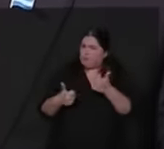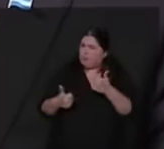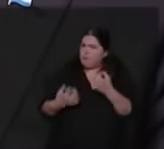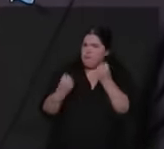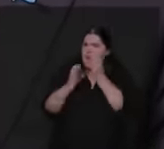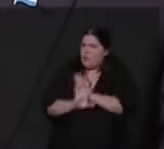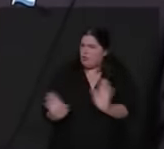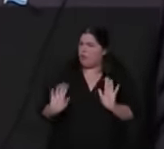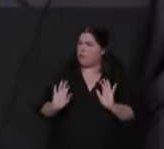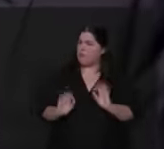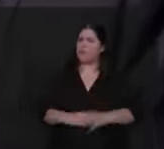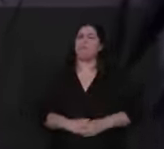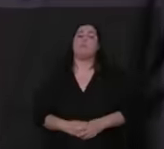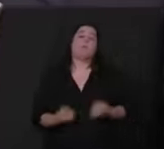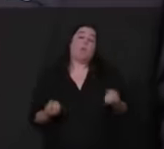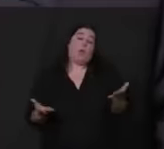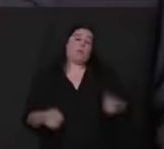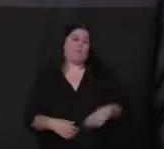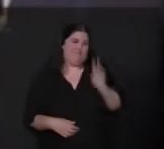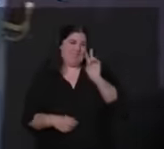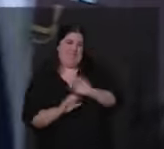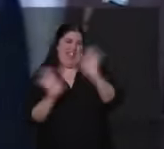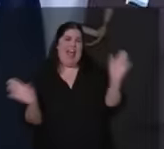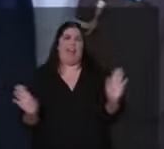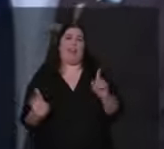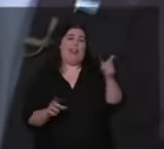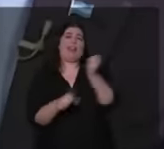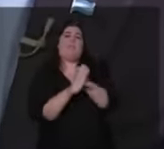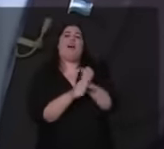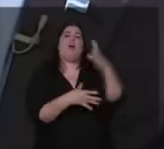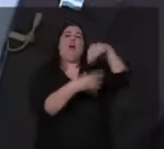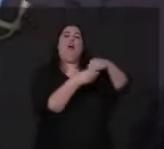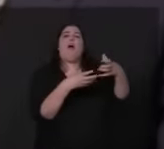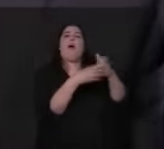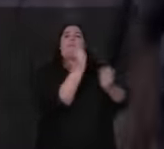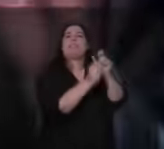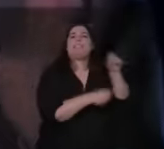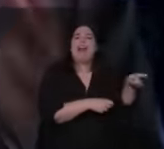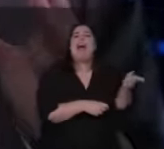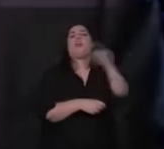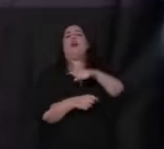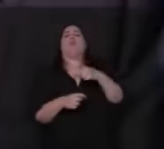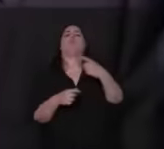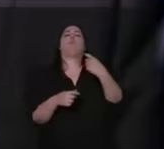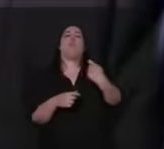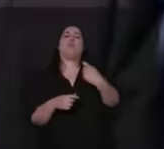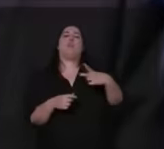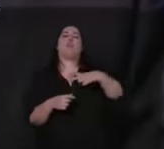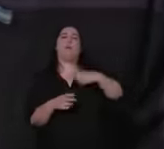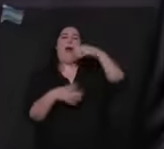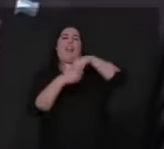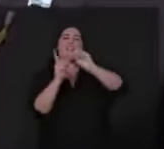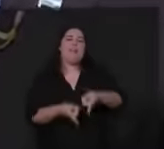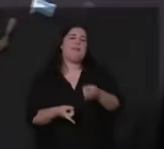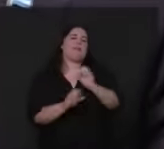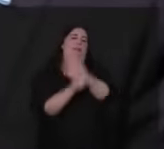Bueno, está claro. Trabajó sí, para Arnequian vos y para las AFJP. Está claro cuál es el diseño de país. La